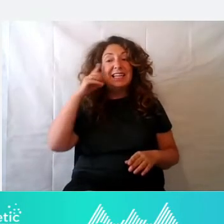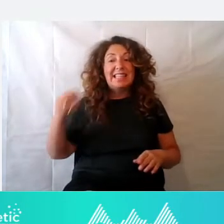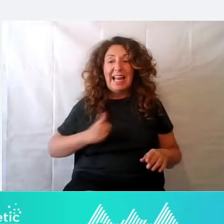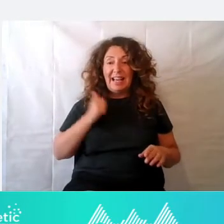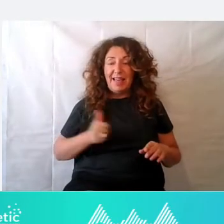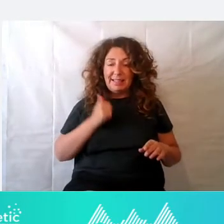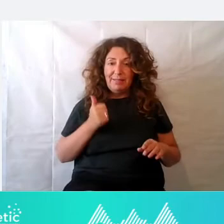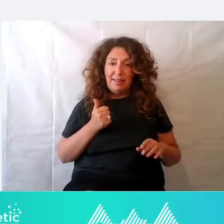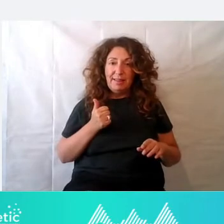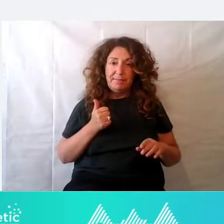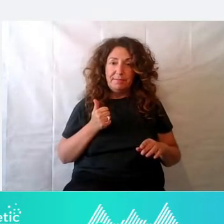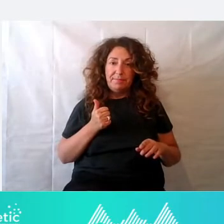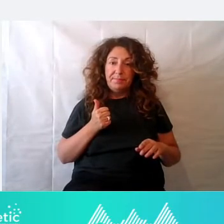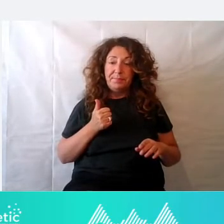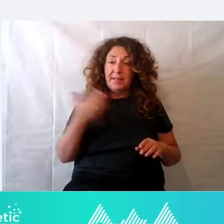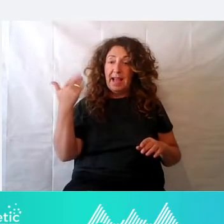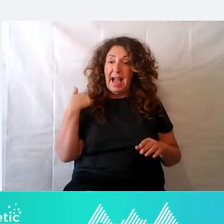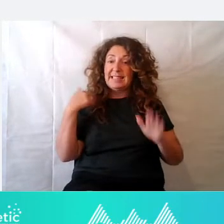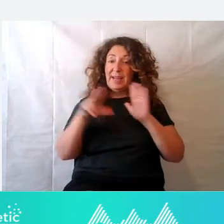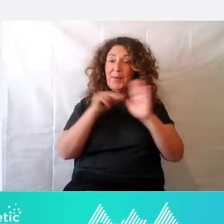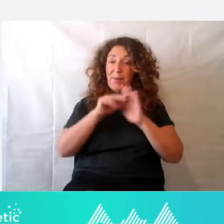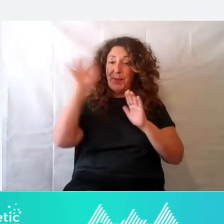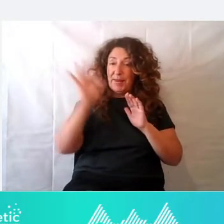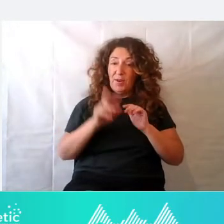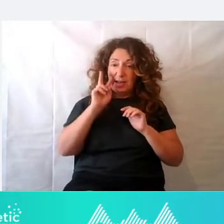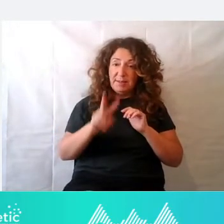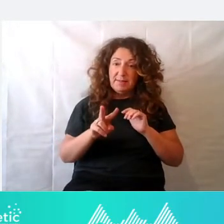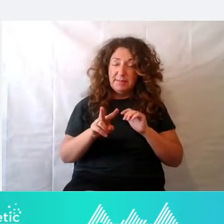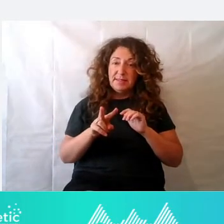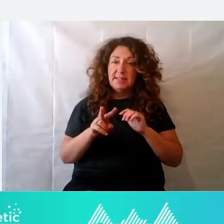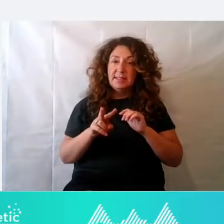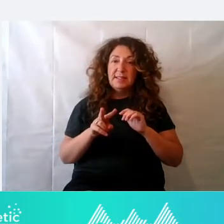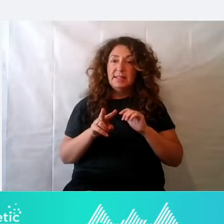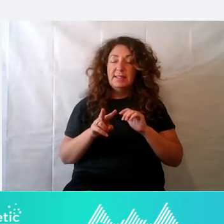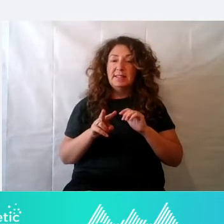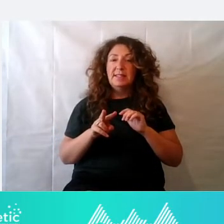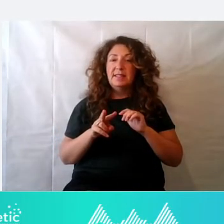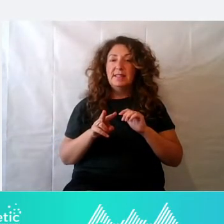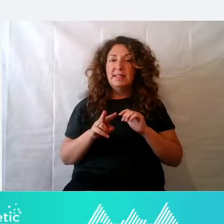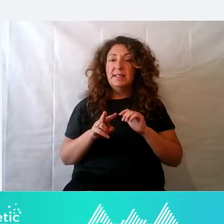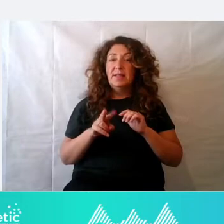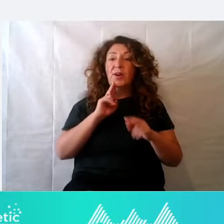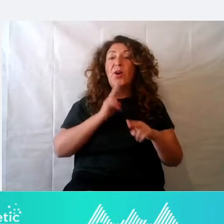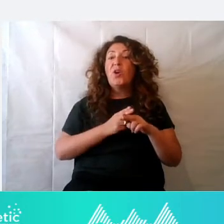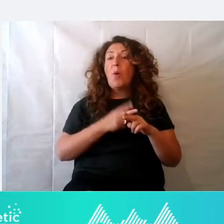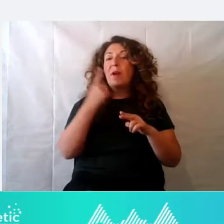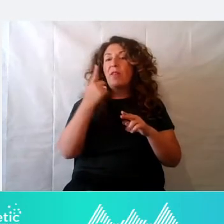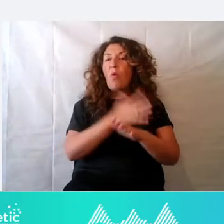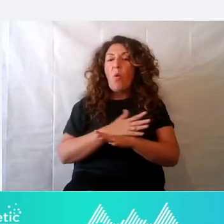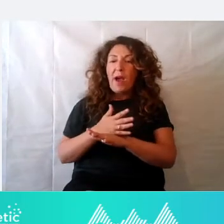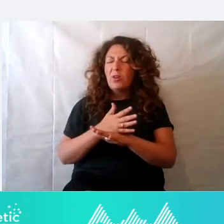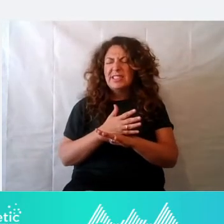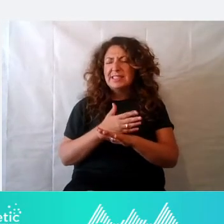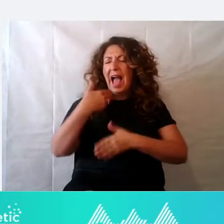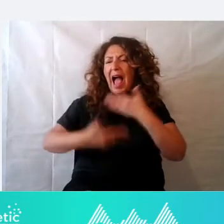comentaba jesús en el vídeo que os he compartido antes yo creo que es el nombre del juego se está avanzando muchísimo en